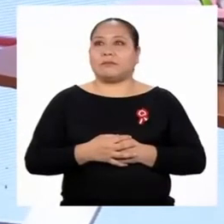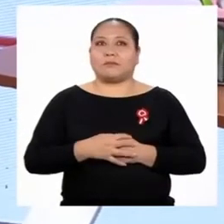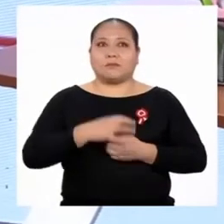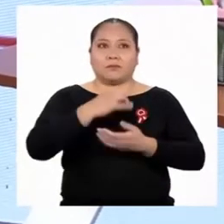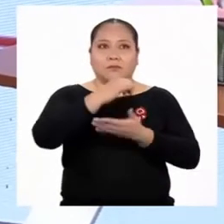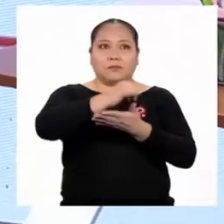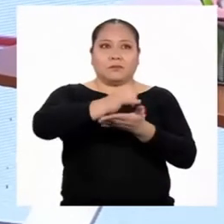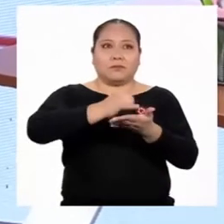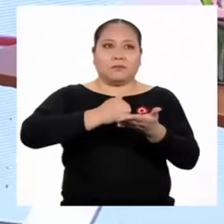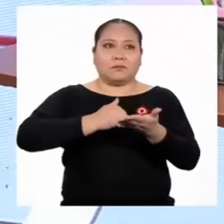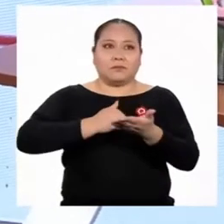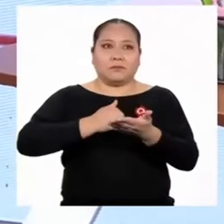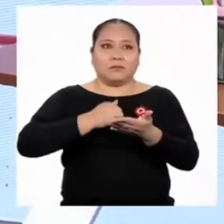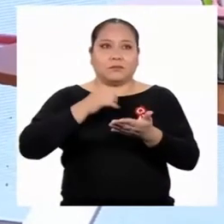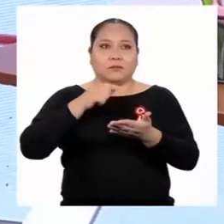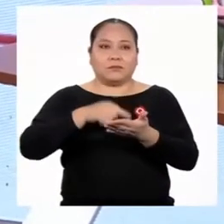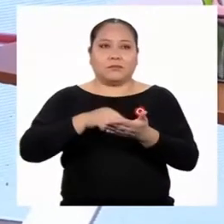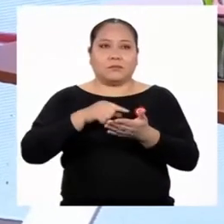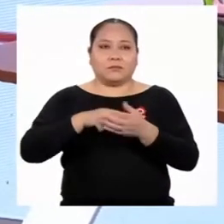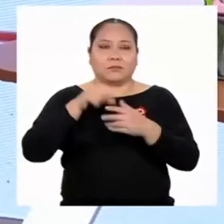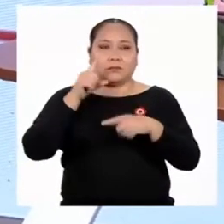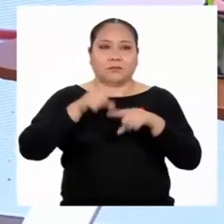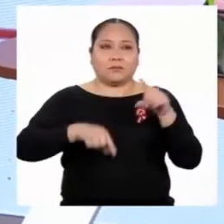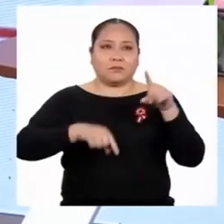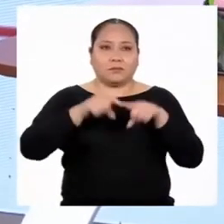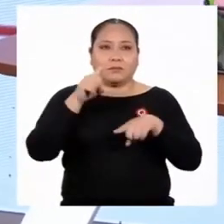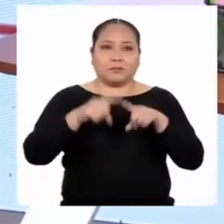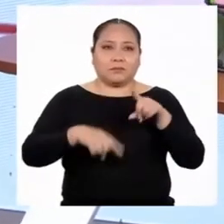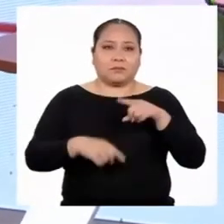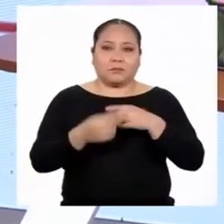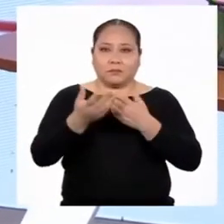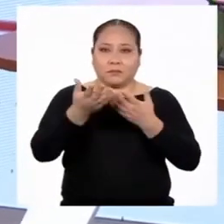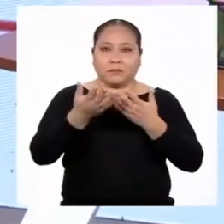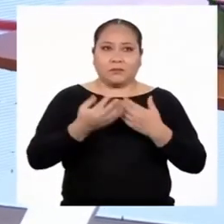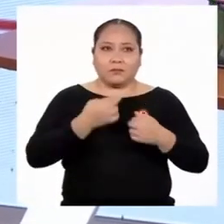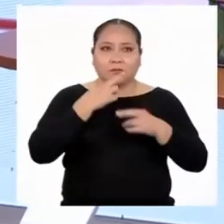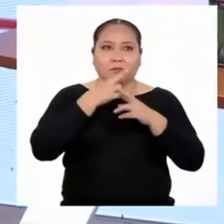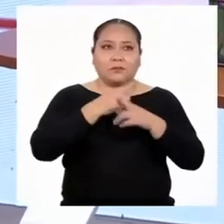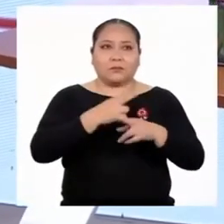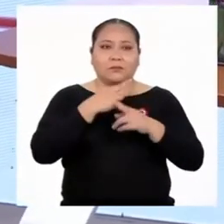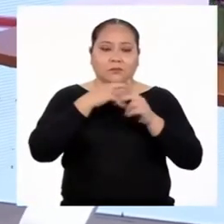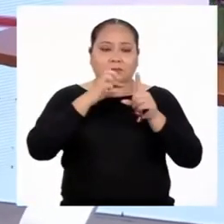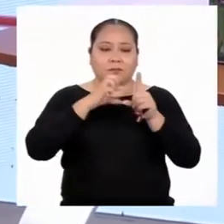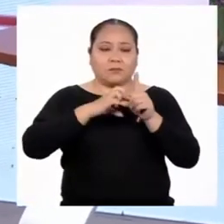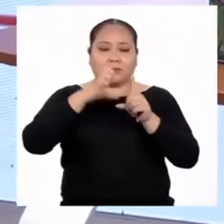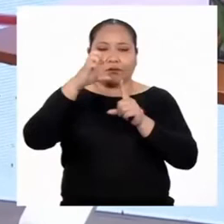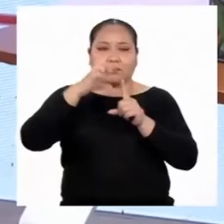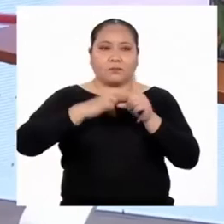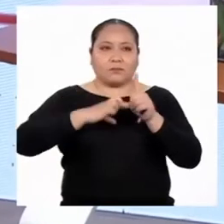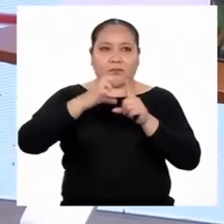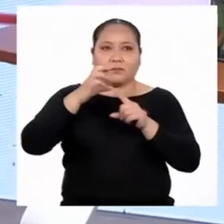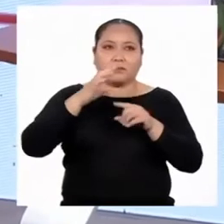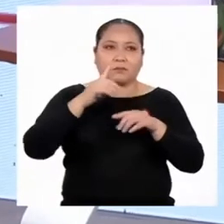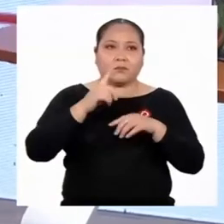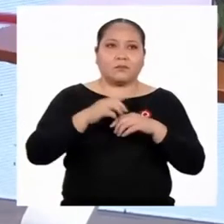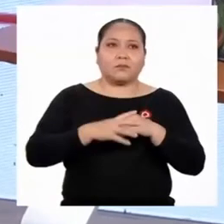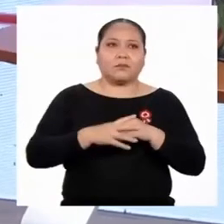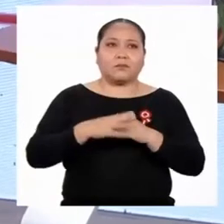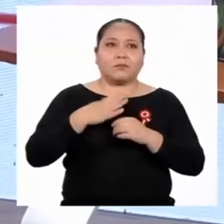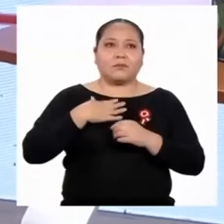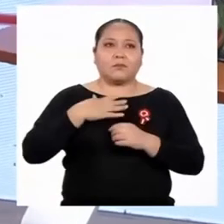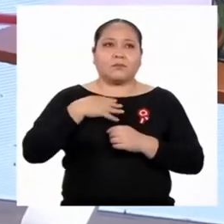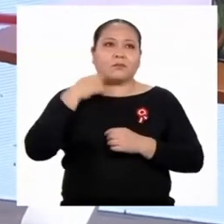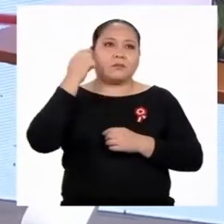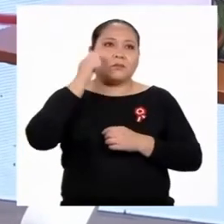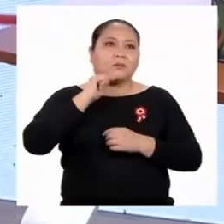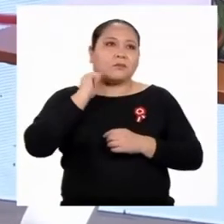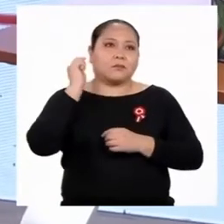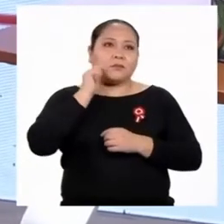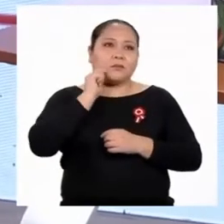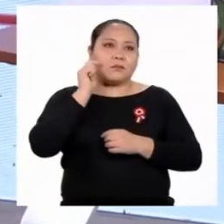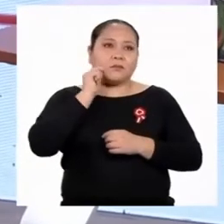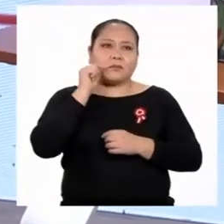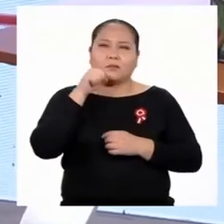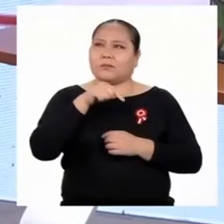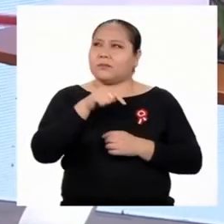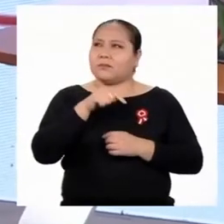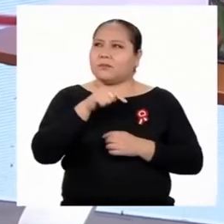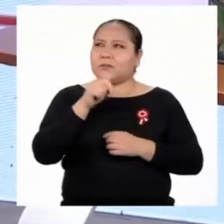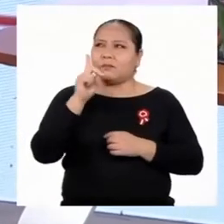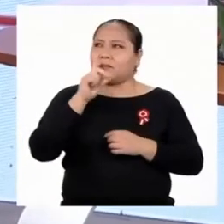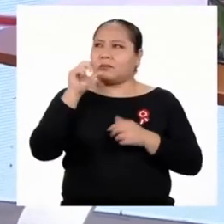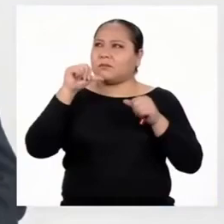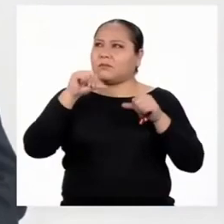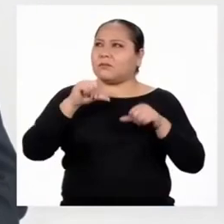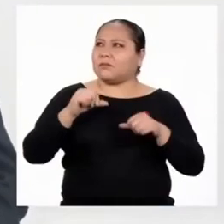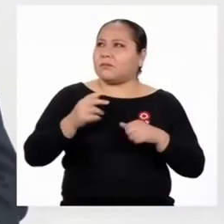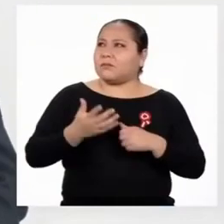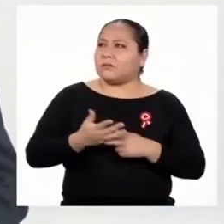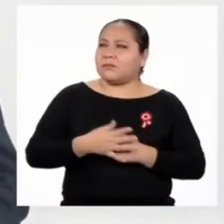Me acaba de llegar el mensaje de mi primo dándome los resultados de la presión arterial de mi tía. Creo que esto no es tan